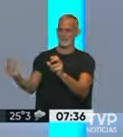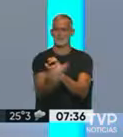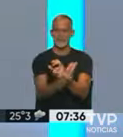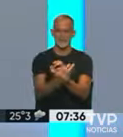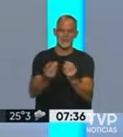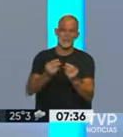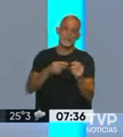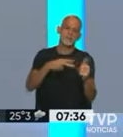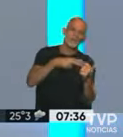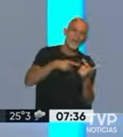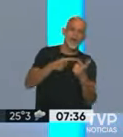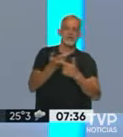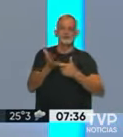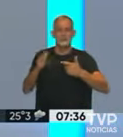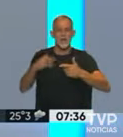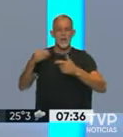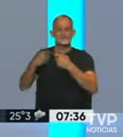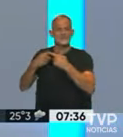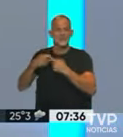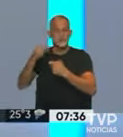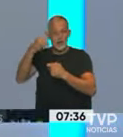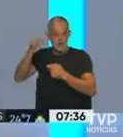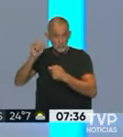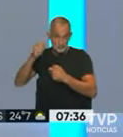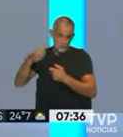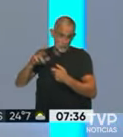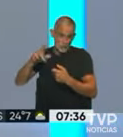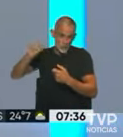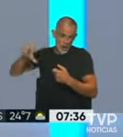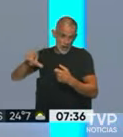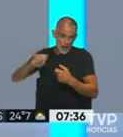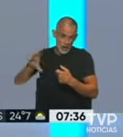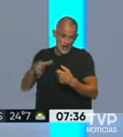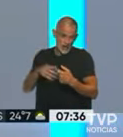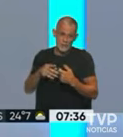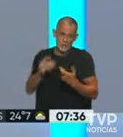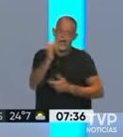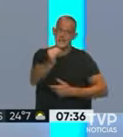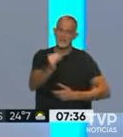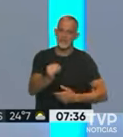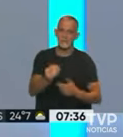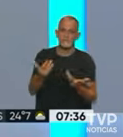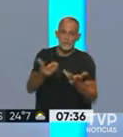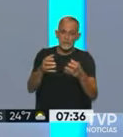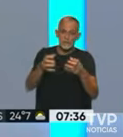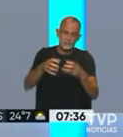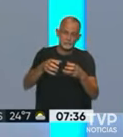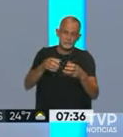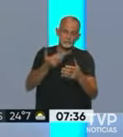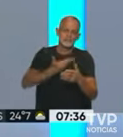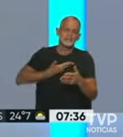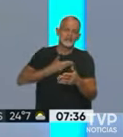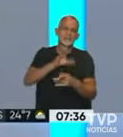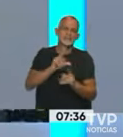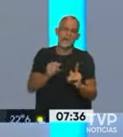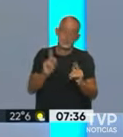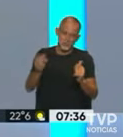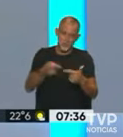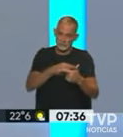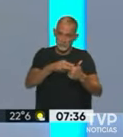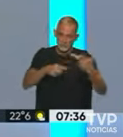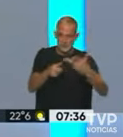organismos privados las sociedades Rurales lo dem matará el productor avisó inmediatamente a la sociedad rural y los organismos públicos es la única manera de